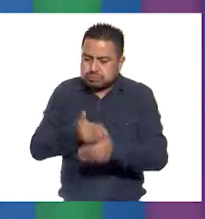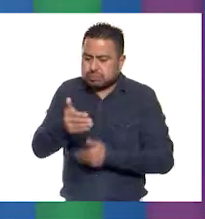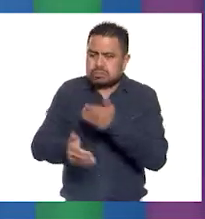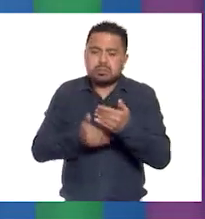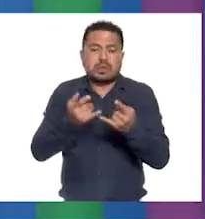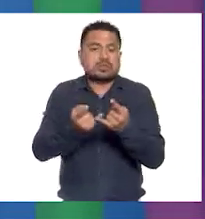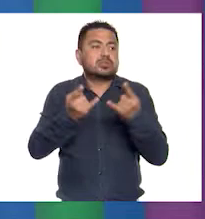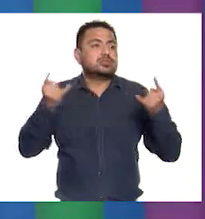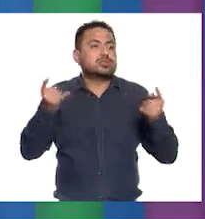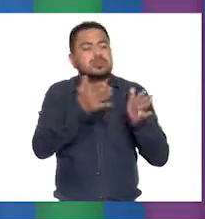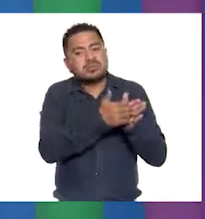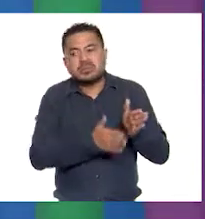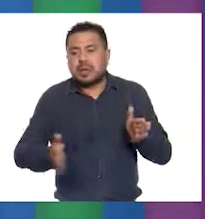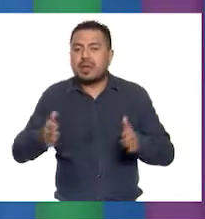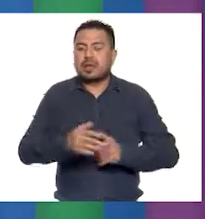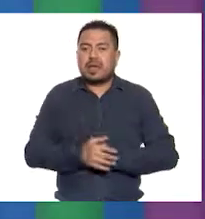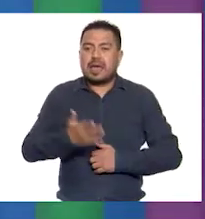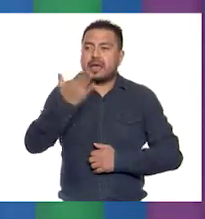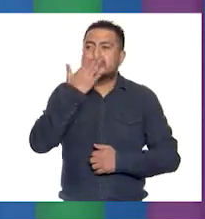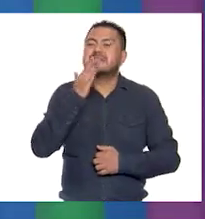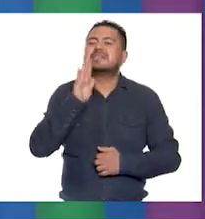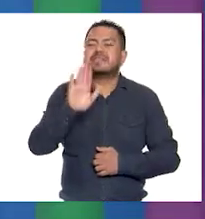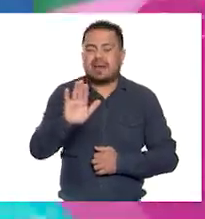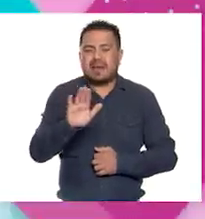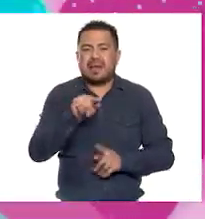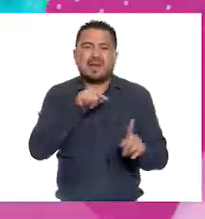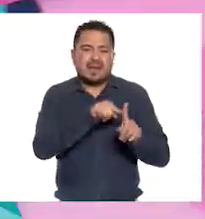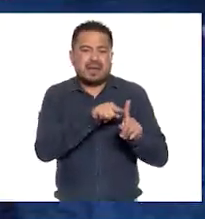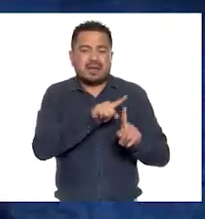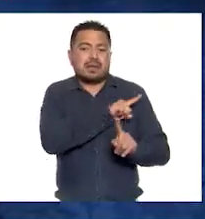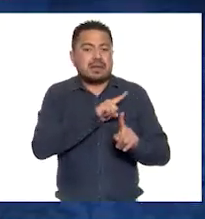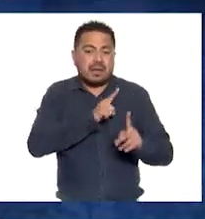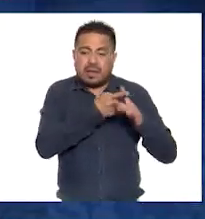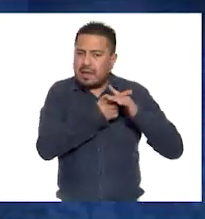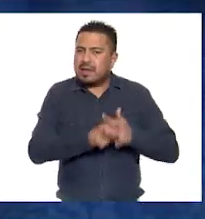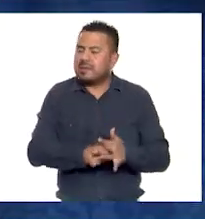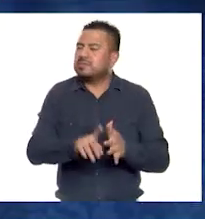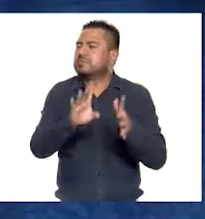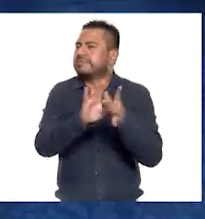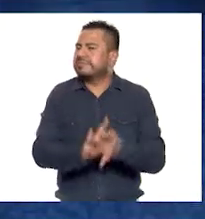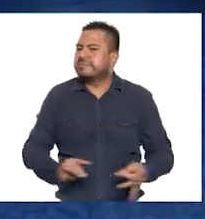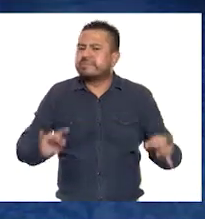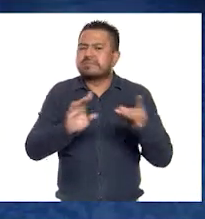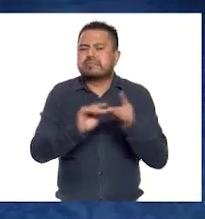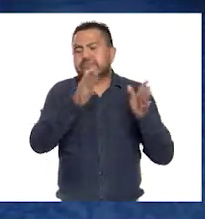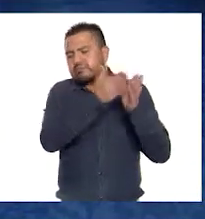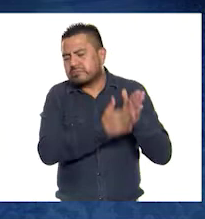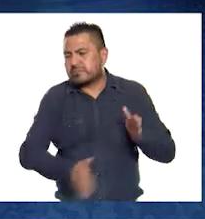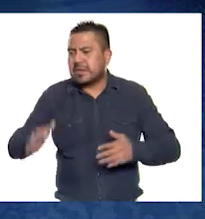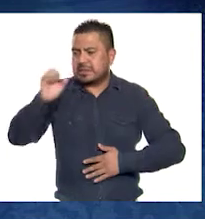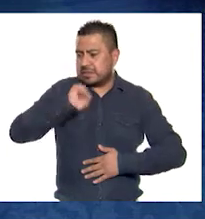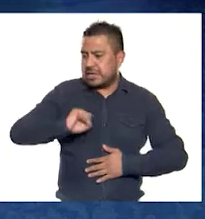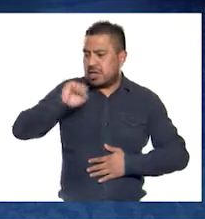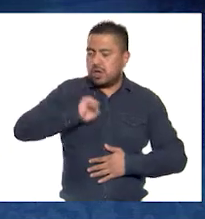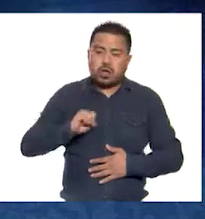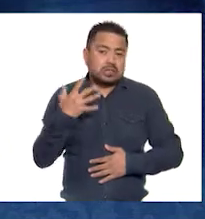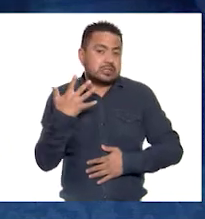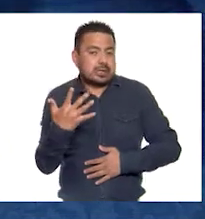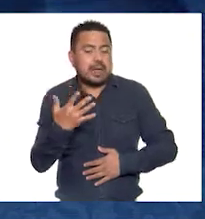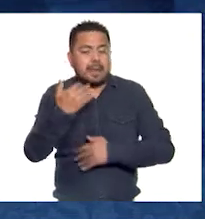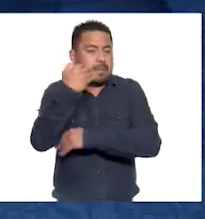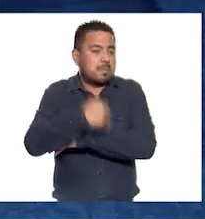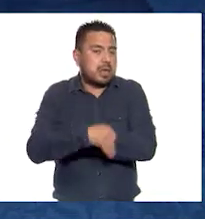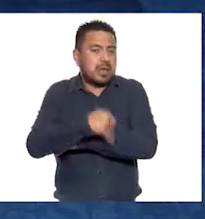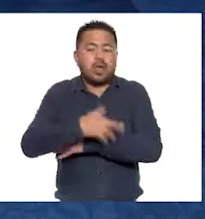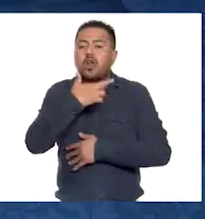historia. El Islam. Debemos comenzar por explicar que durante el siglo V, mientras